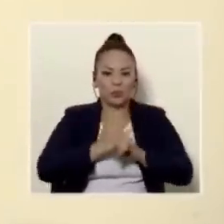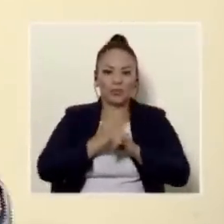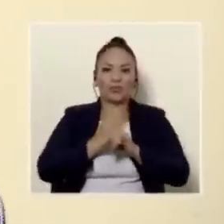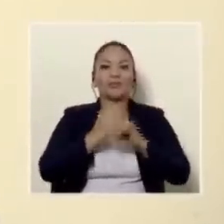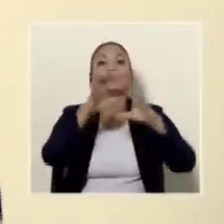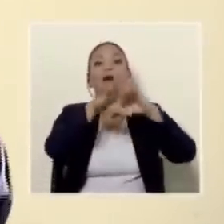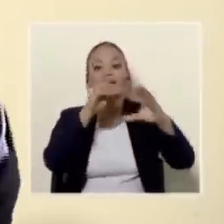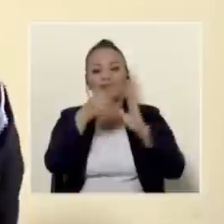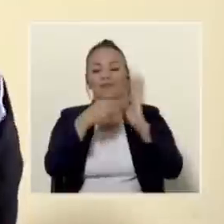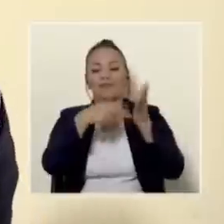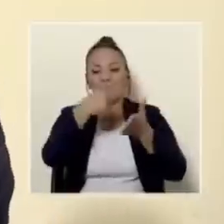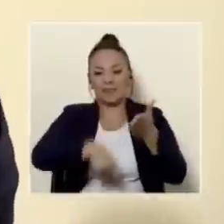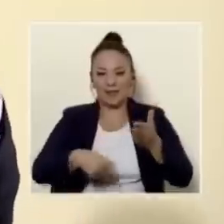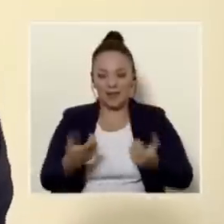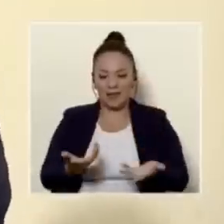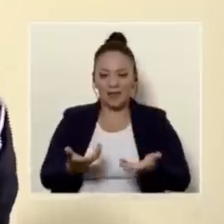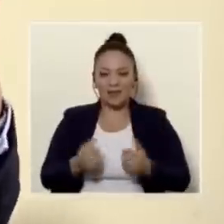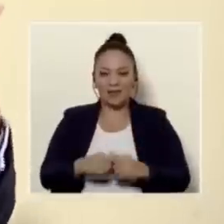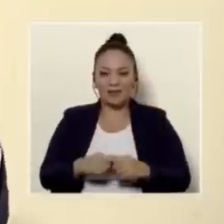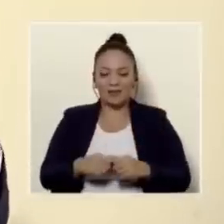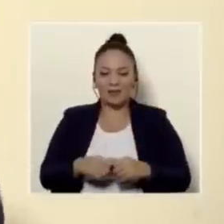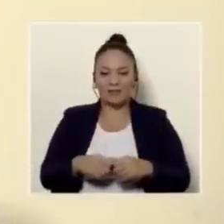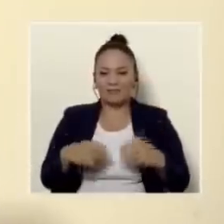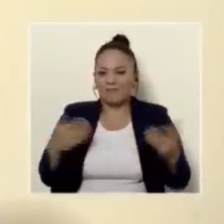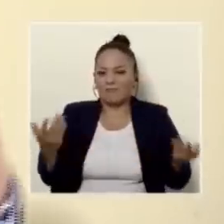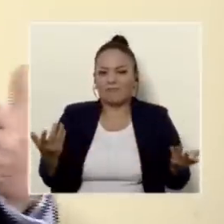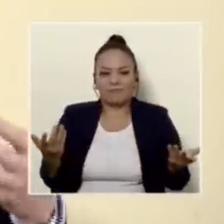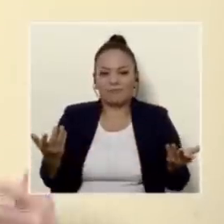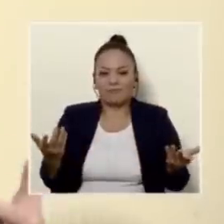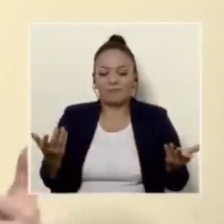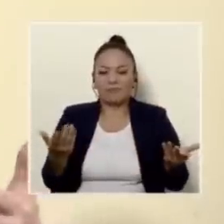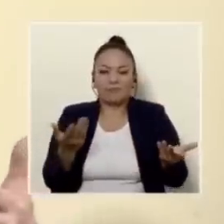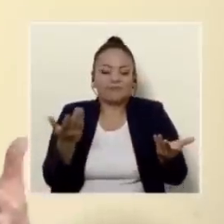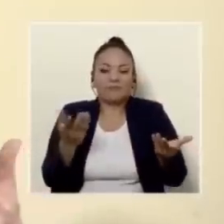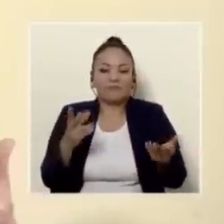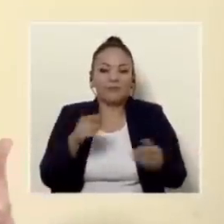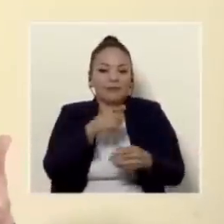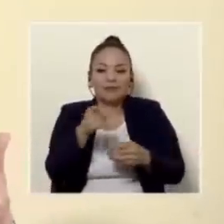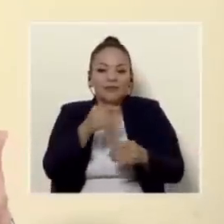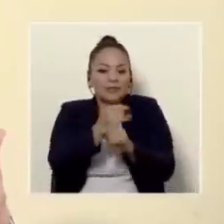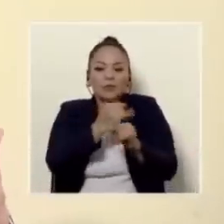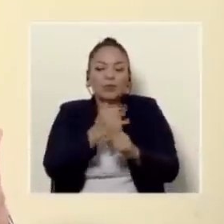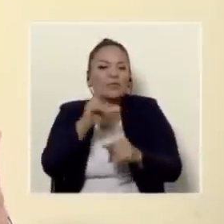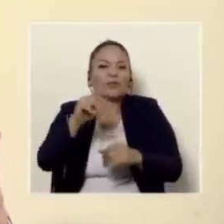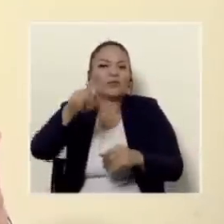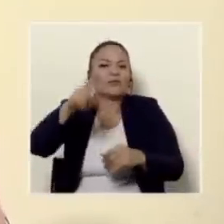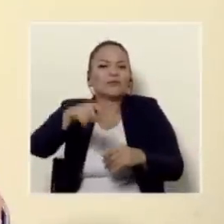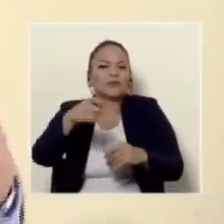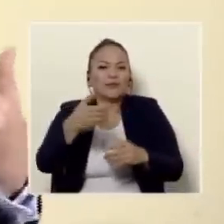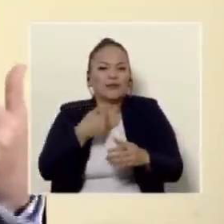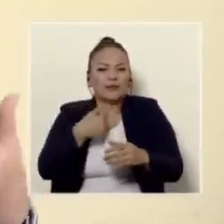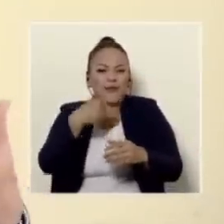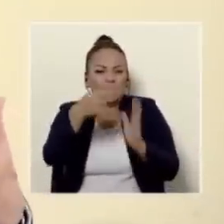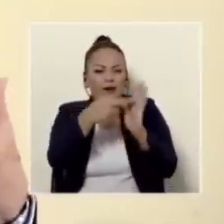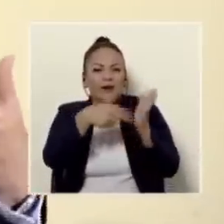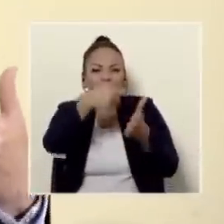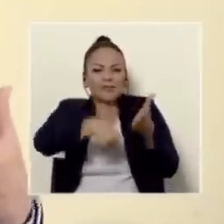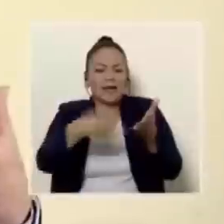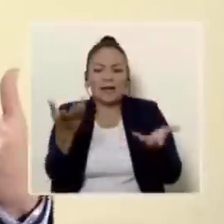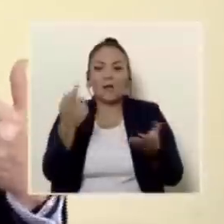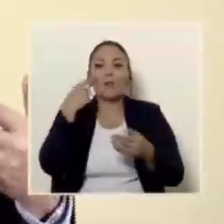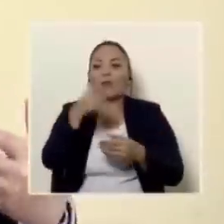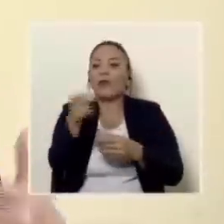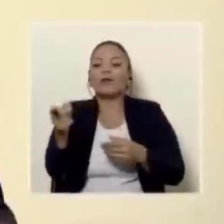organizaciones que no tiene lógica económica tener en la regla fiscal porque ellos reciben recursos que no